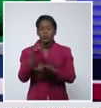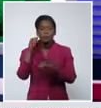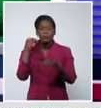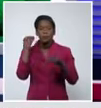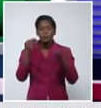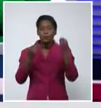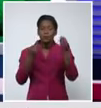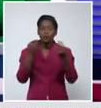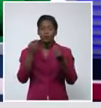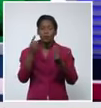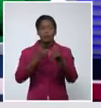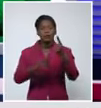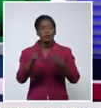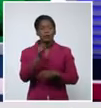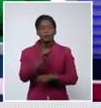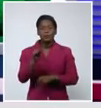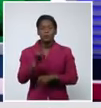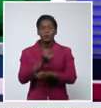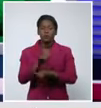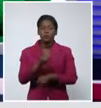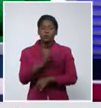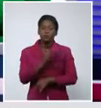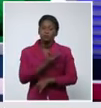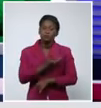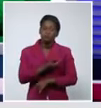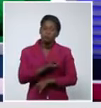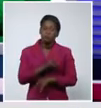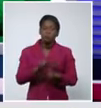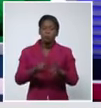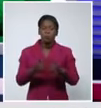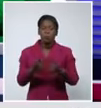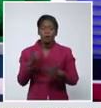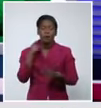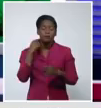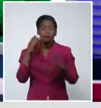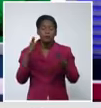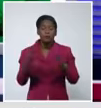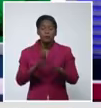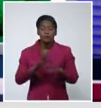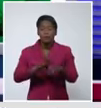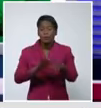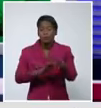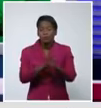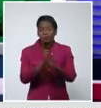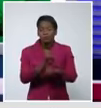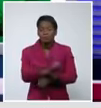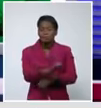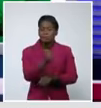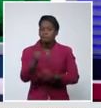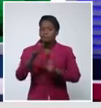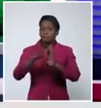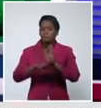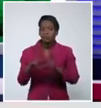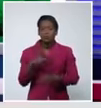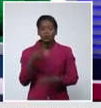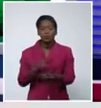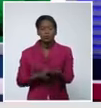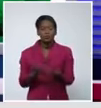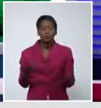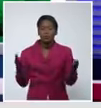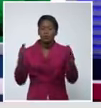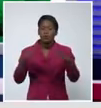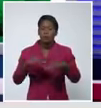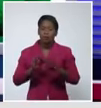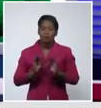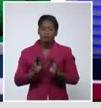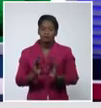deprimen o bien por el tiempo que llevamos con medidas de restricción, a lo cual los cubanos y los latinoamericanos no